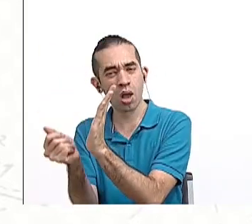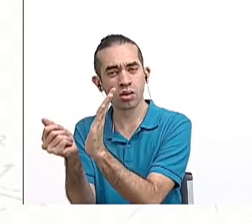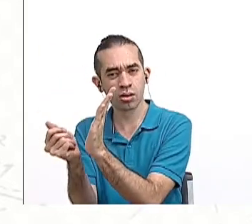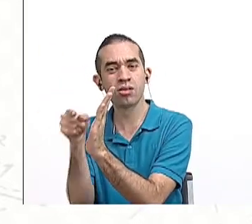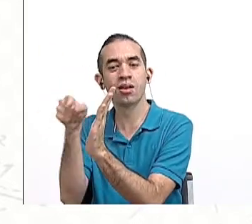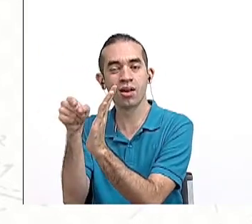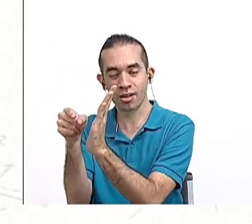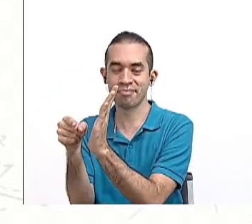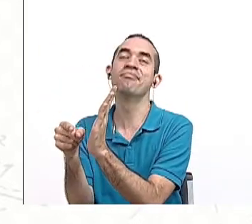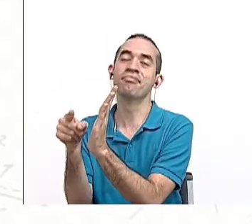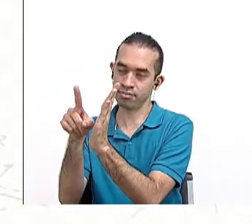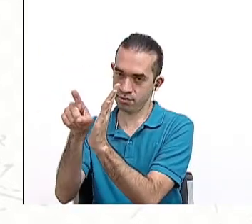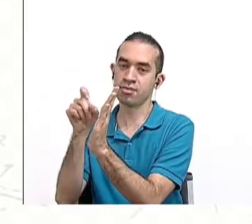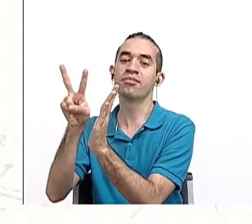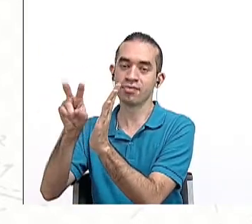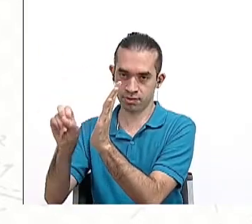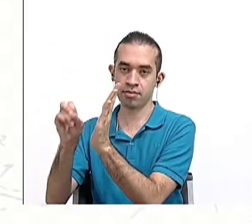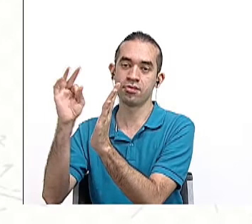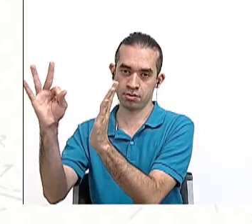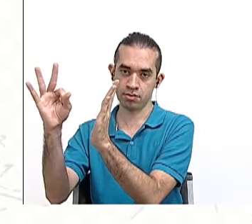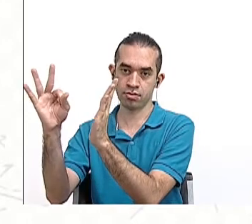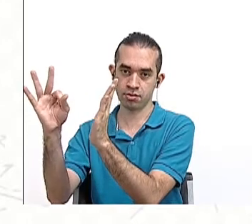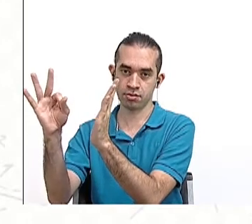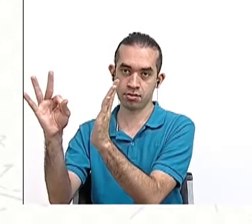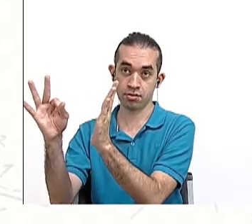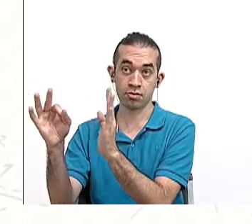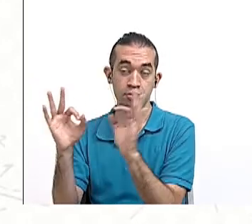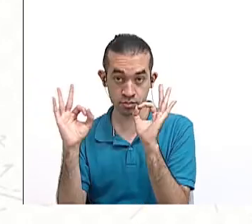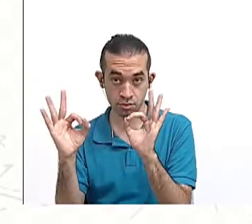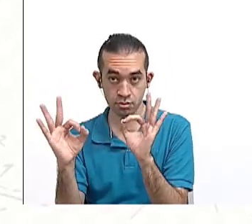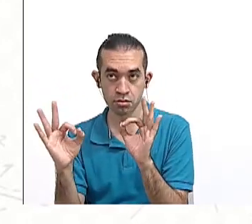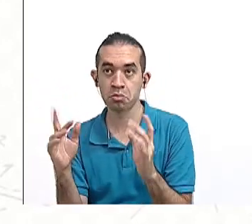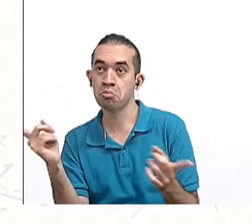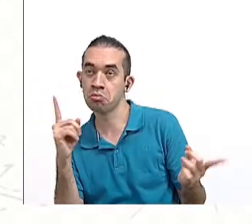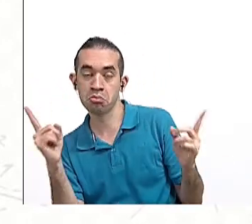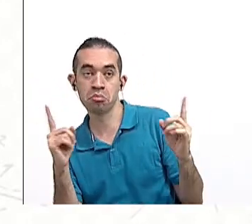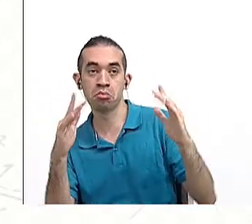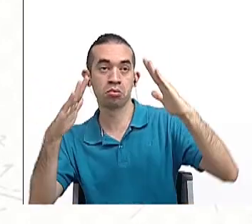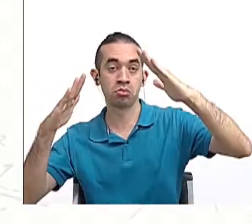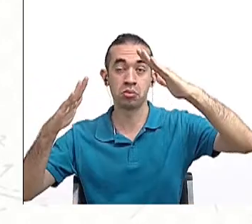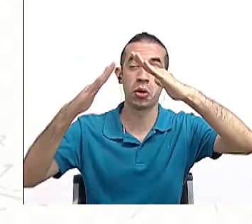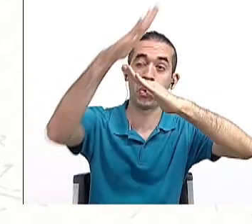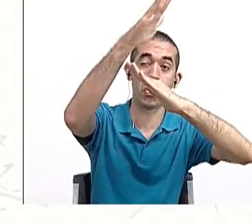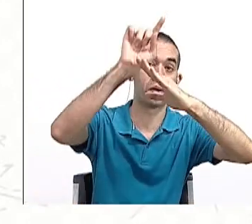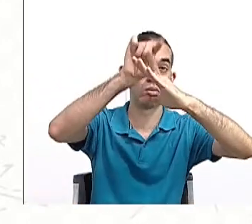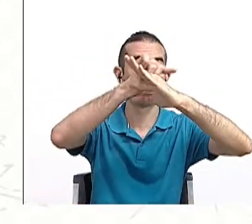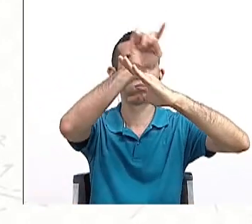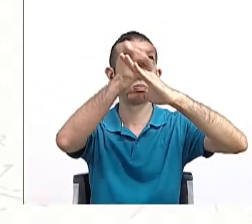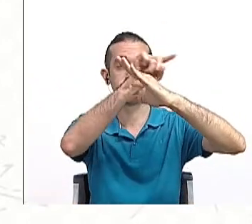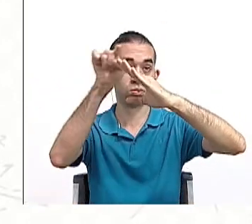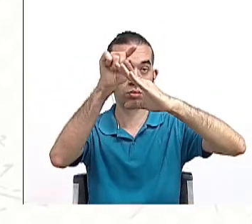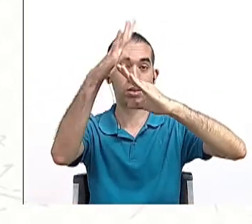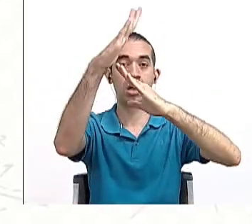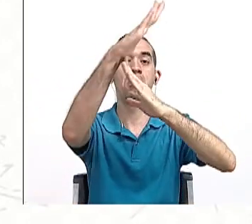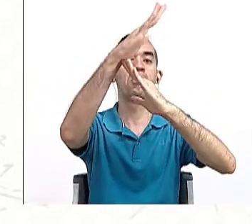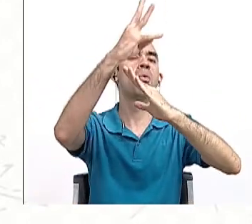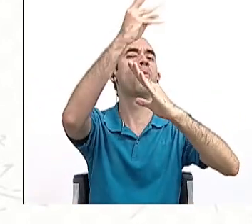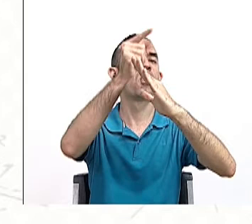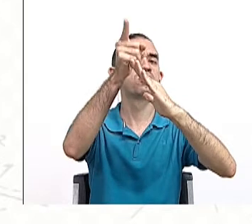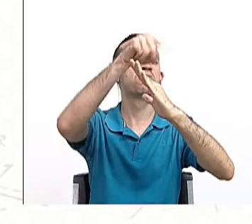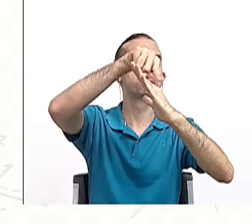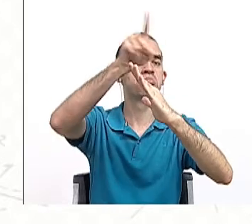alfa vale 120 vamos ahora con quien concita muy bien donde terminamos su valor